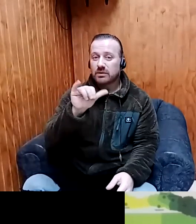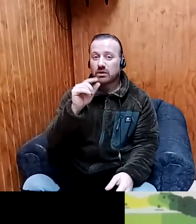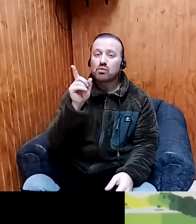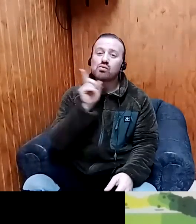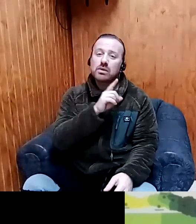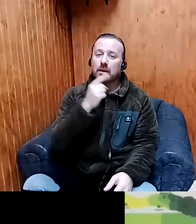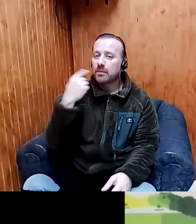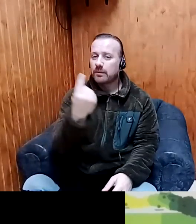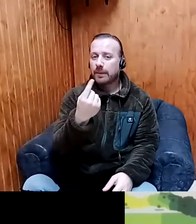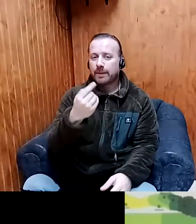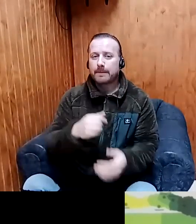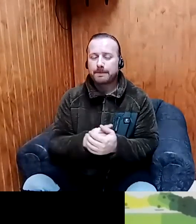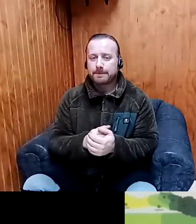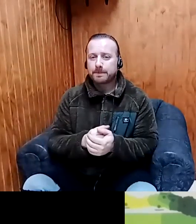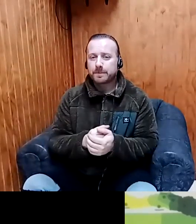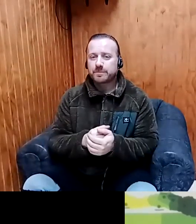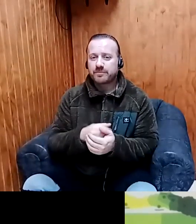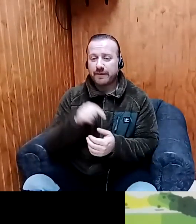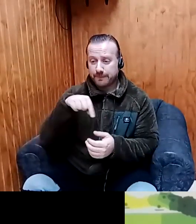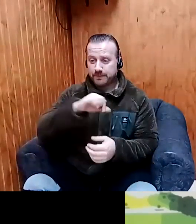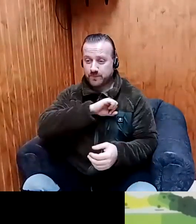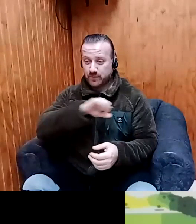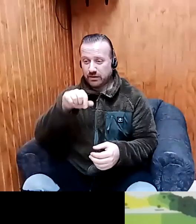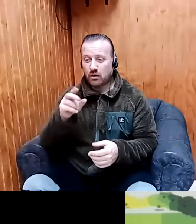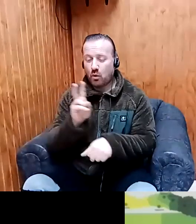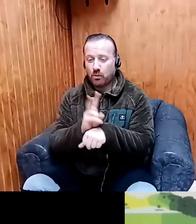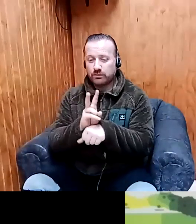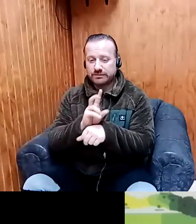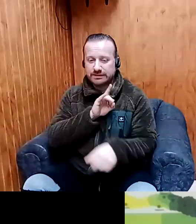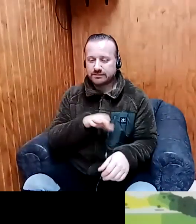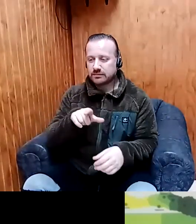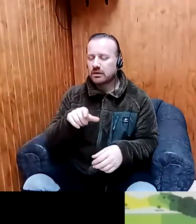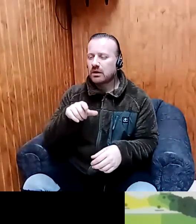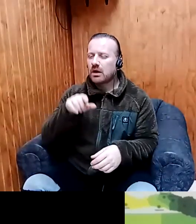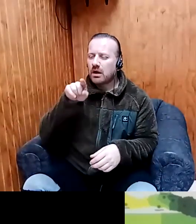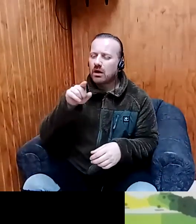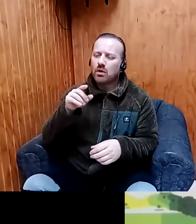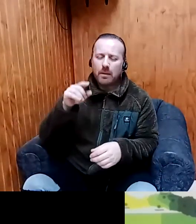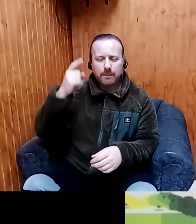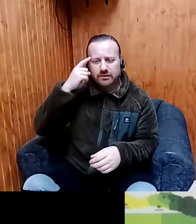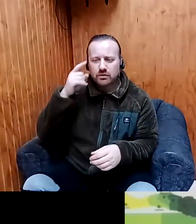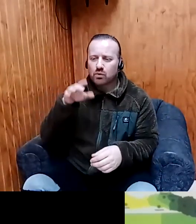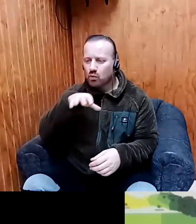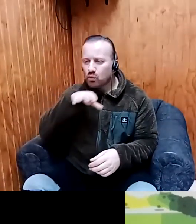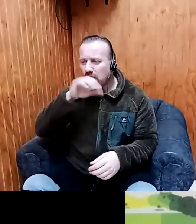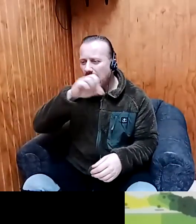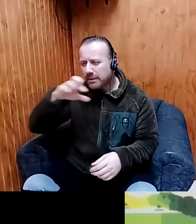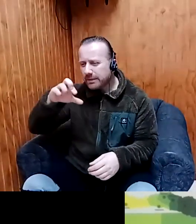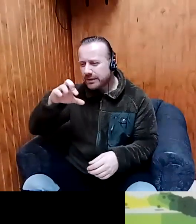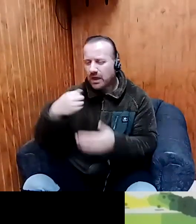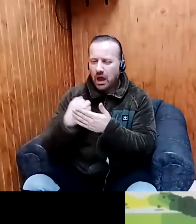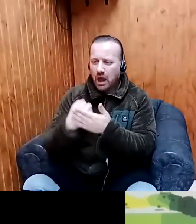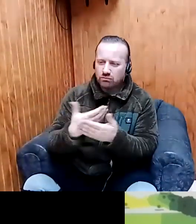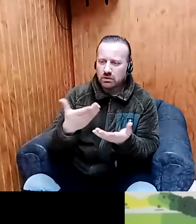de la profesora Eugenia Mancilla, es de acá de Santiago, dice, pensando en el uso de las APP propuestas, entienden como un medio, ¿cuál sería entonces